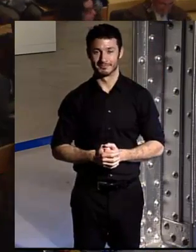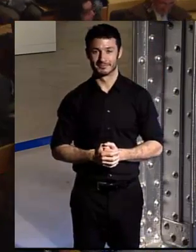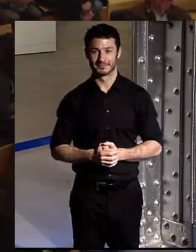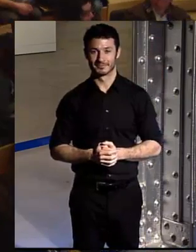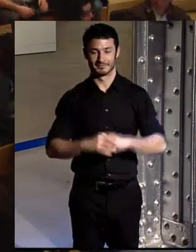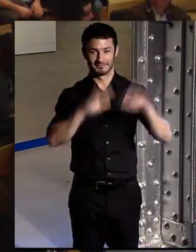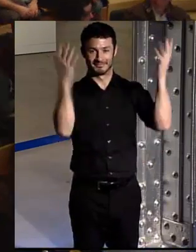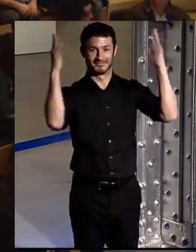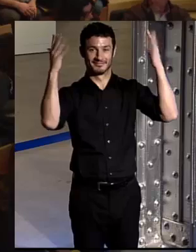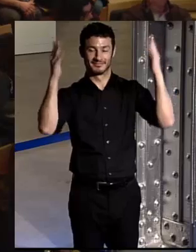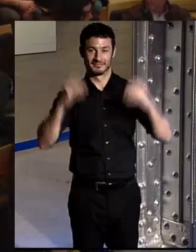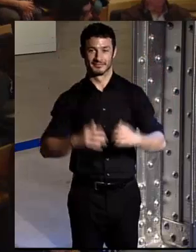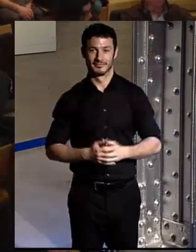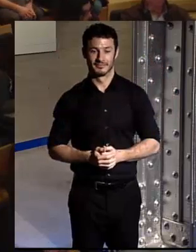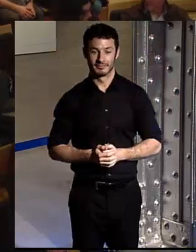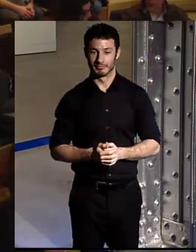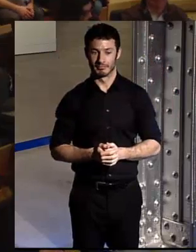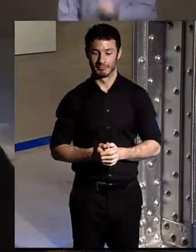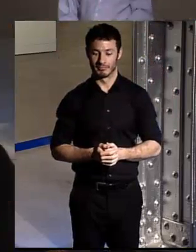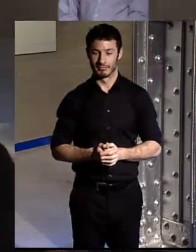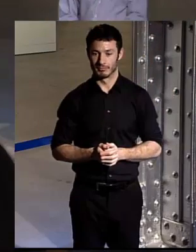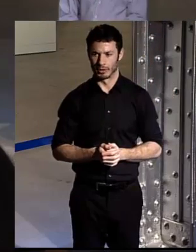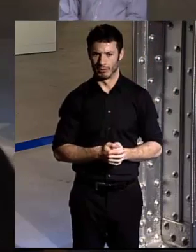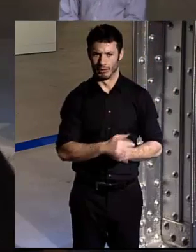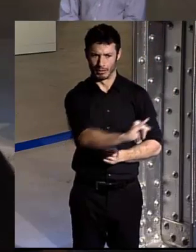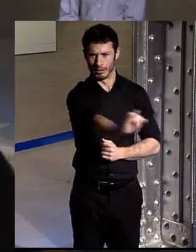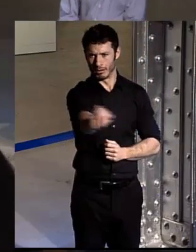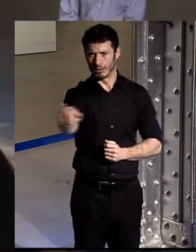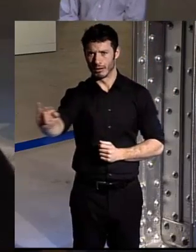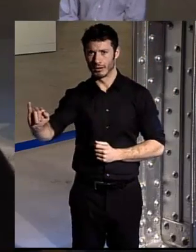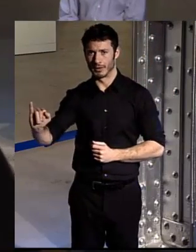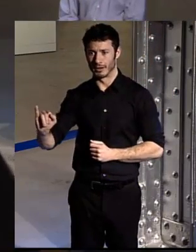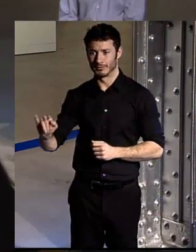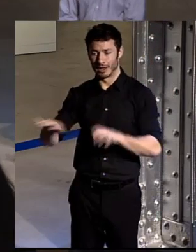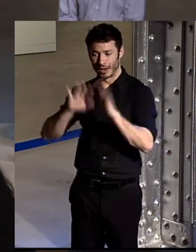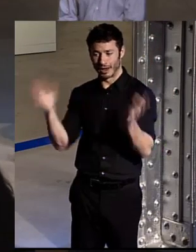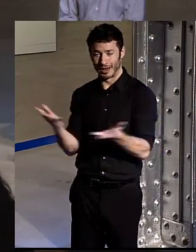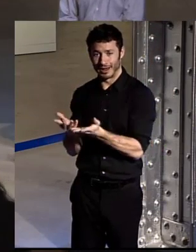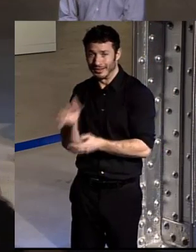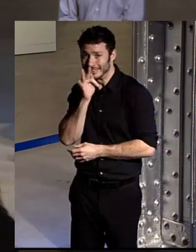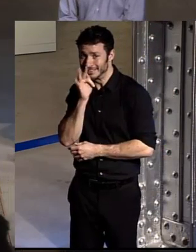Son 3. Tiene que haber por ahí alguno, ¿eh? ¿No ha salido la calabaza?